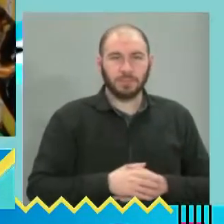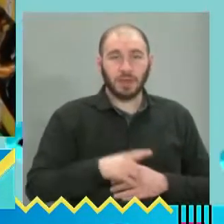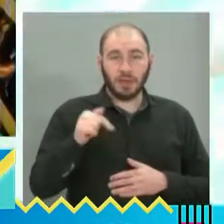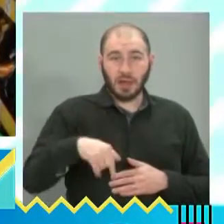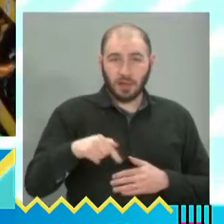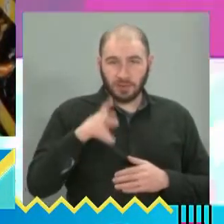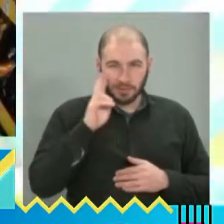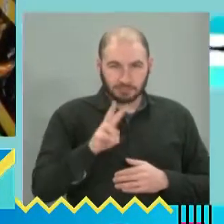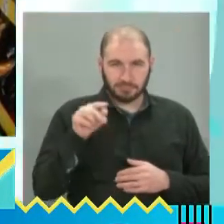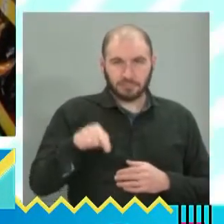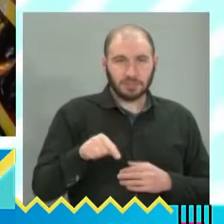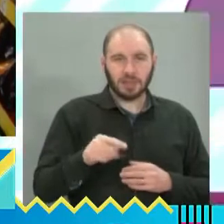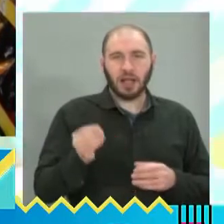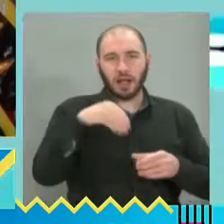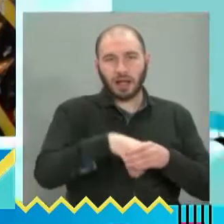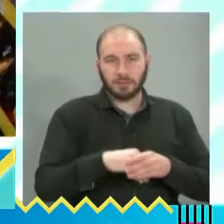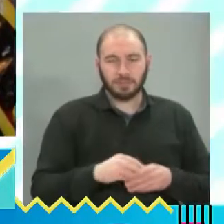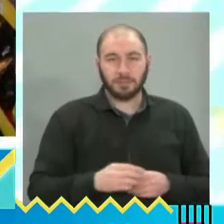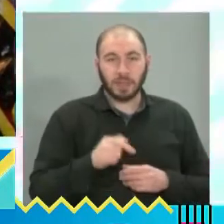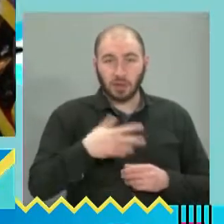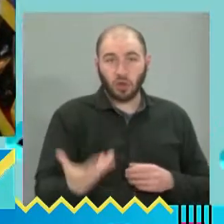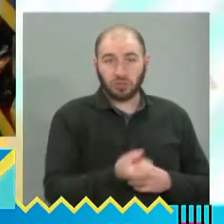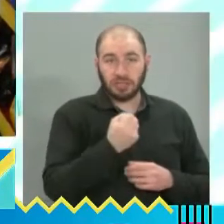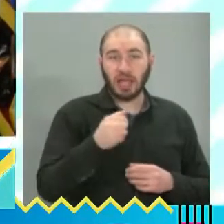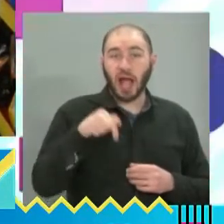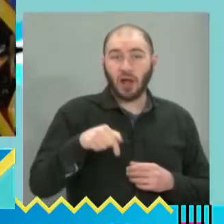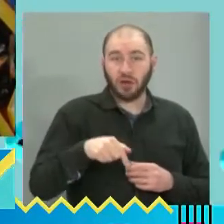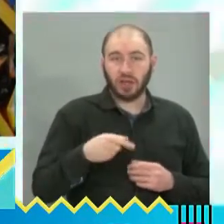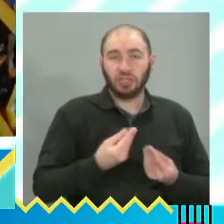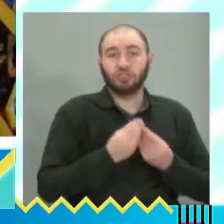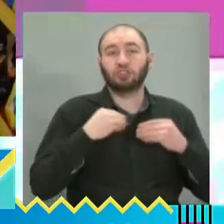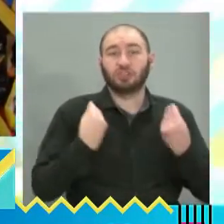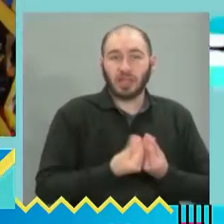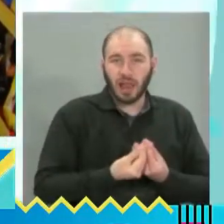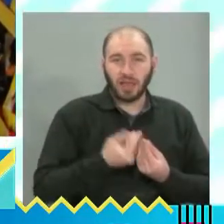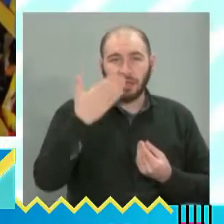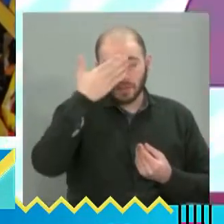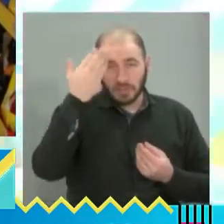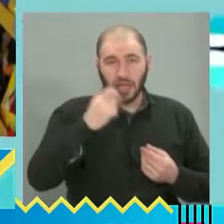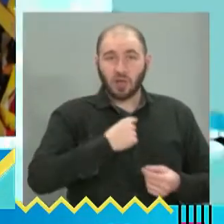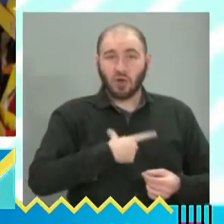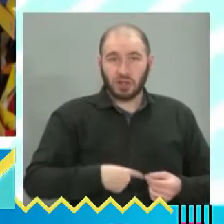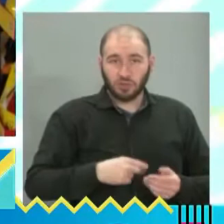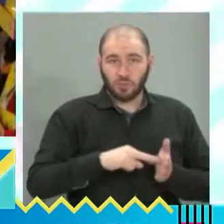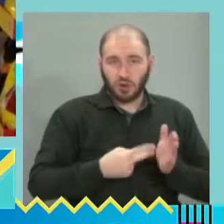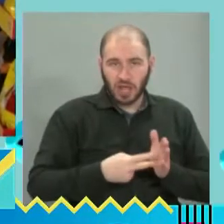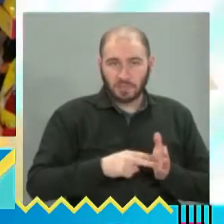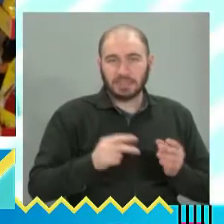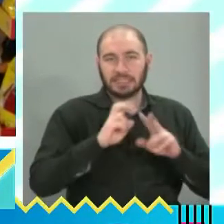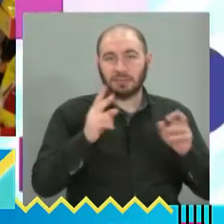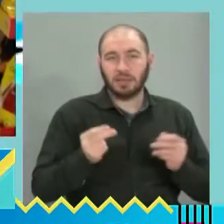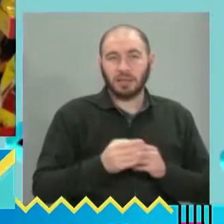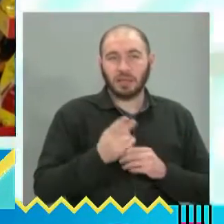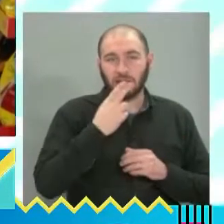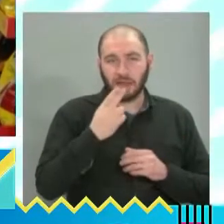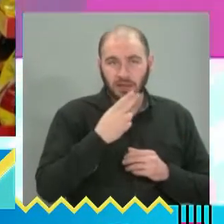hoy vemos, haciendo que se incorporen. Esto que ha logrado que hoy la cantidad de patologías cardiovasculares relacionadas con el